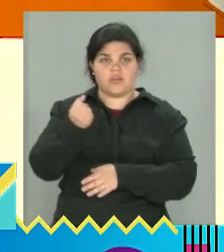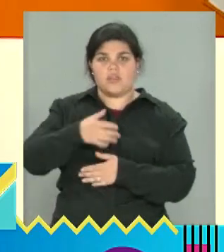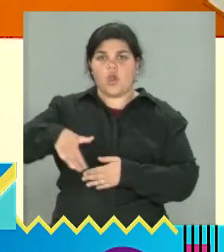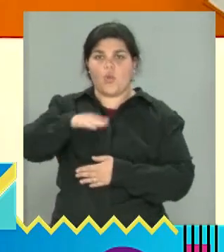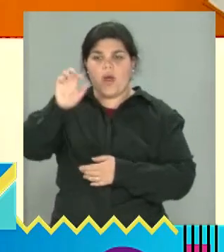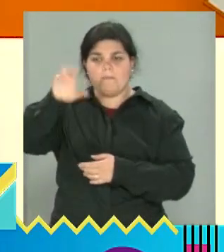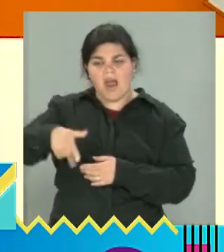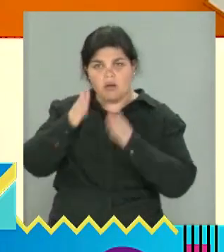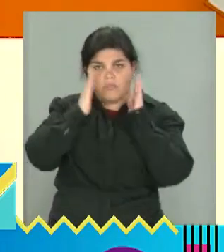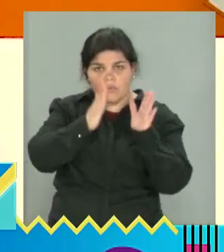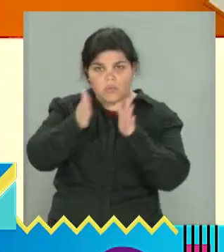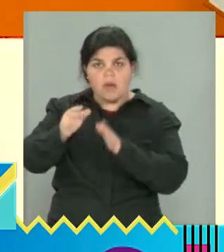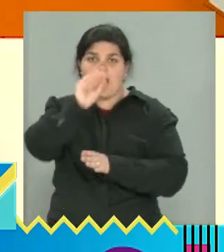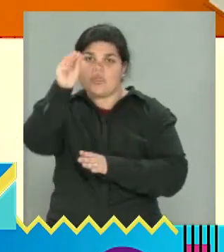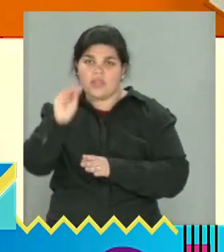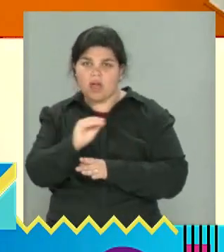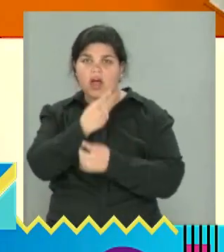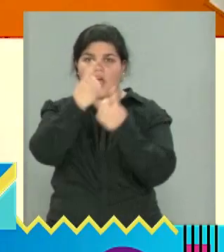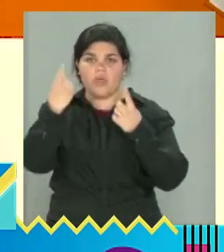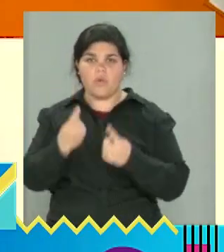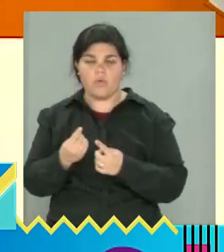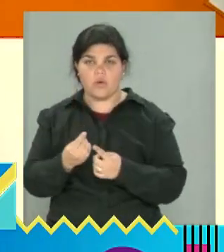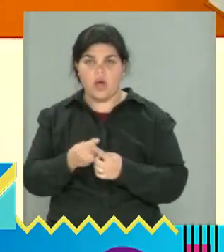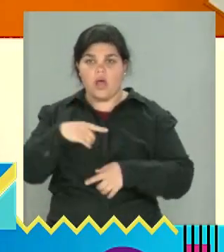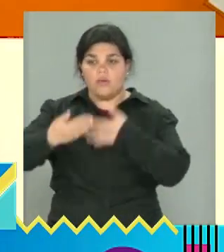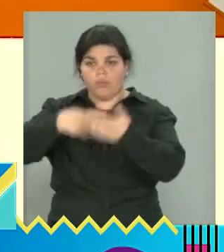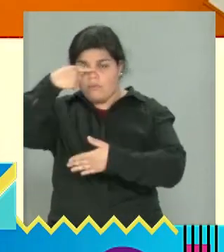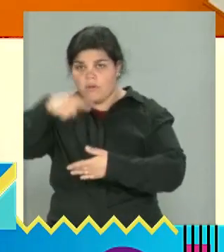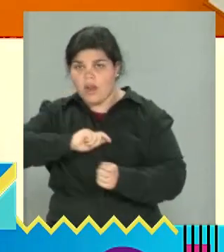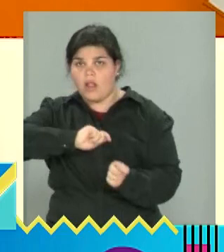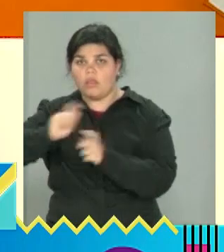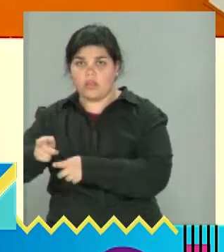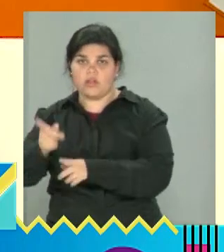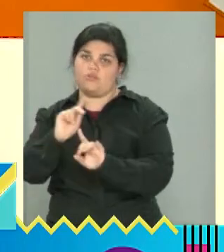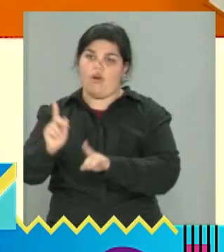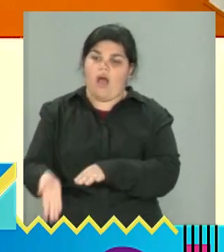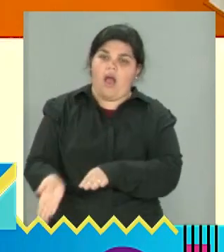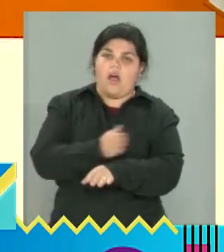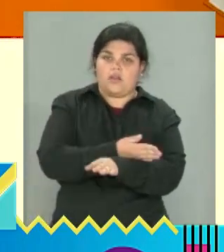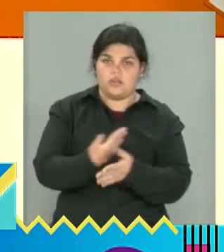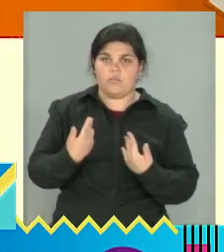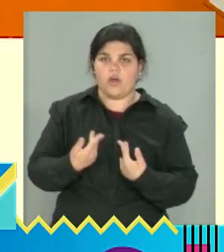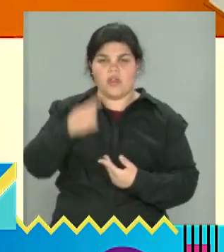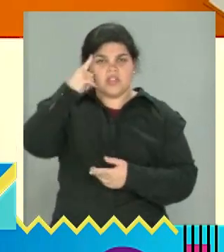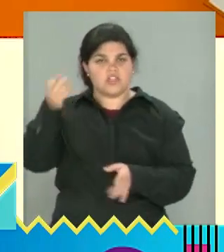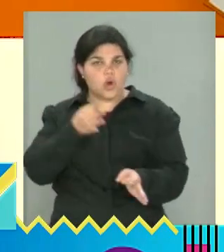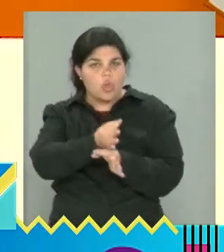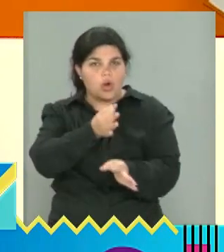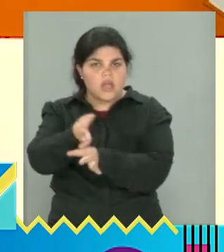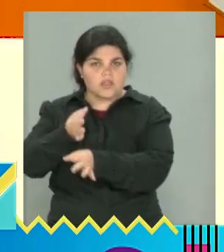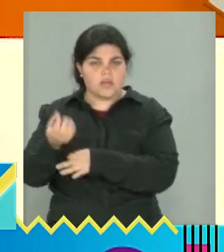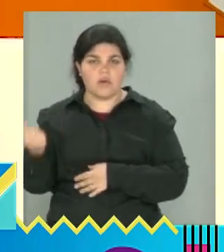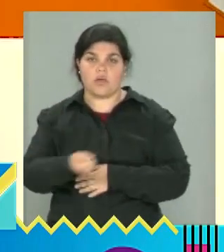territoriales para que no llegue esto al OAL, sino que se pueda prevenir antes con medidas psicoeducativas, como decía